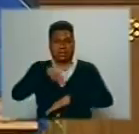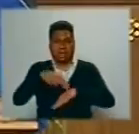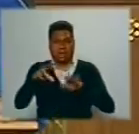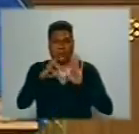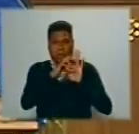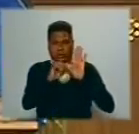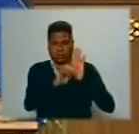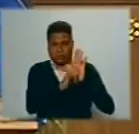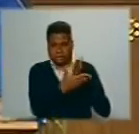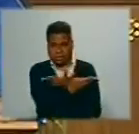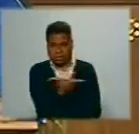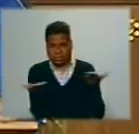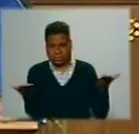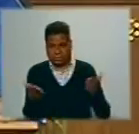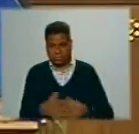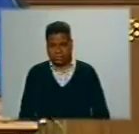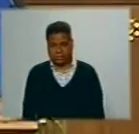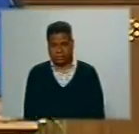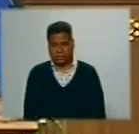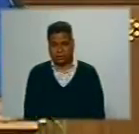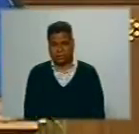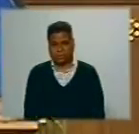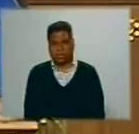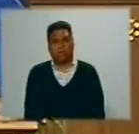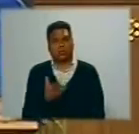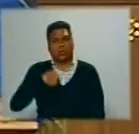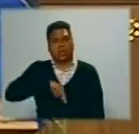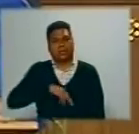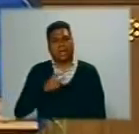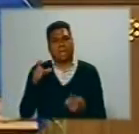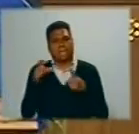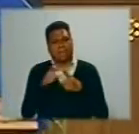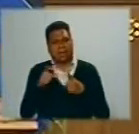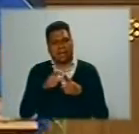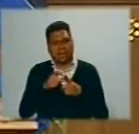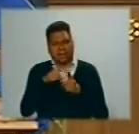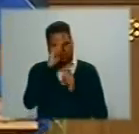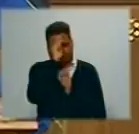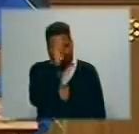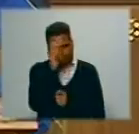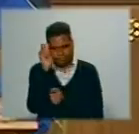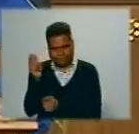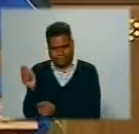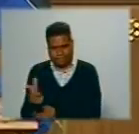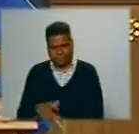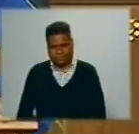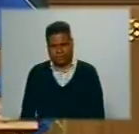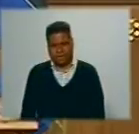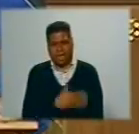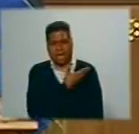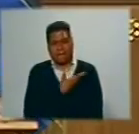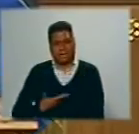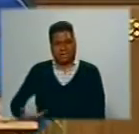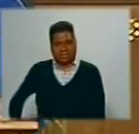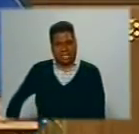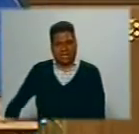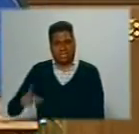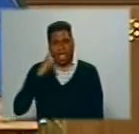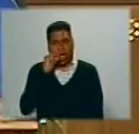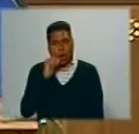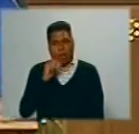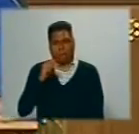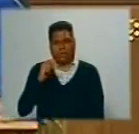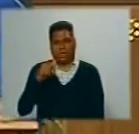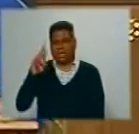enviar nuestras palabras de reconocimiento al presidente de la República Dominicana, Danilo Medina,